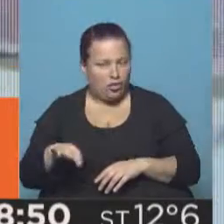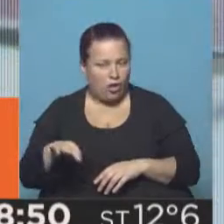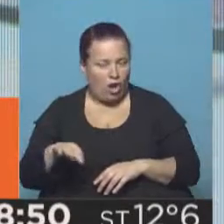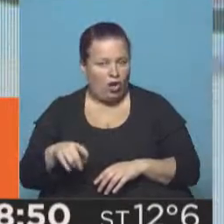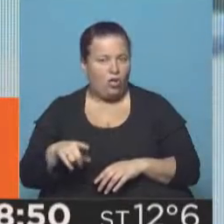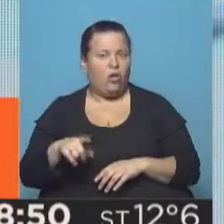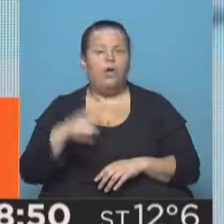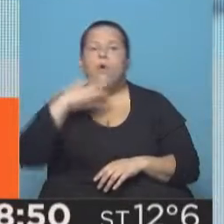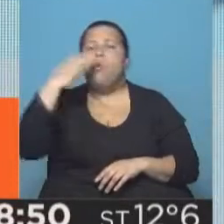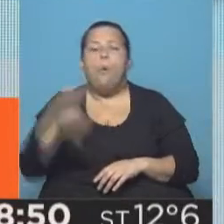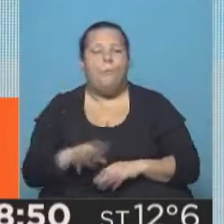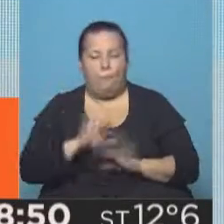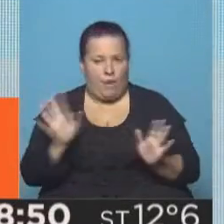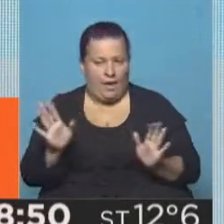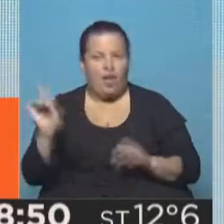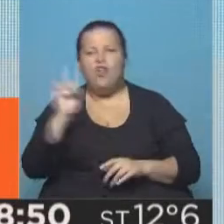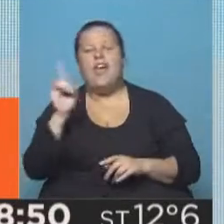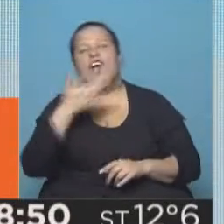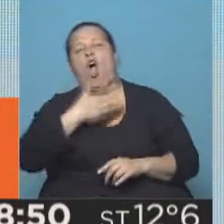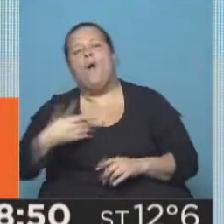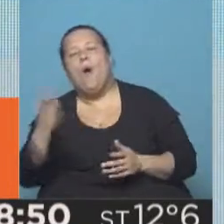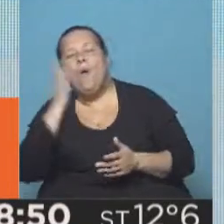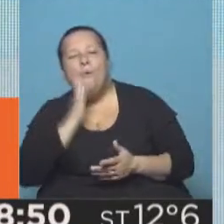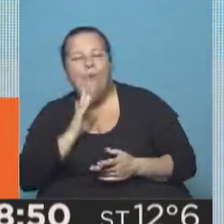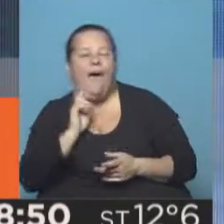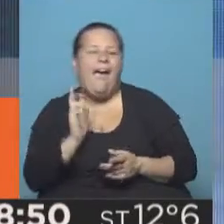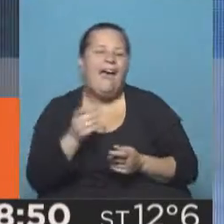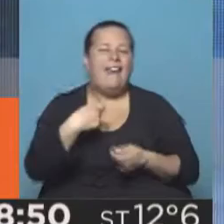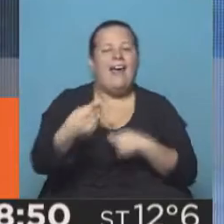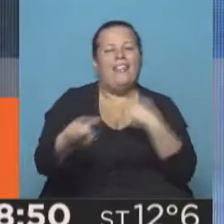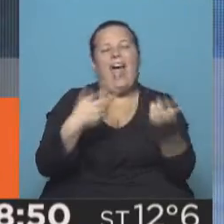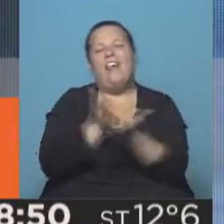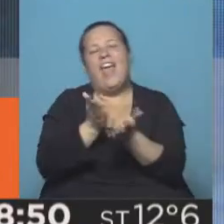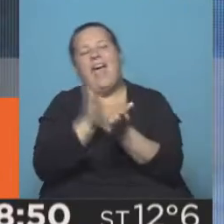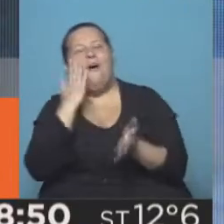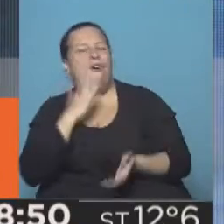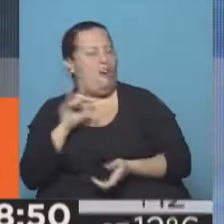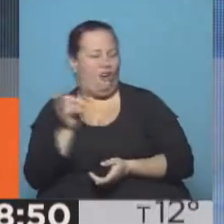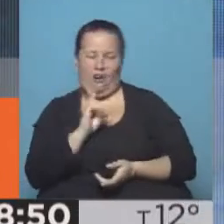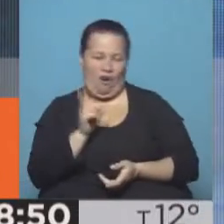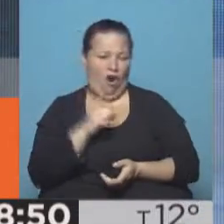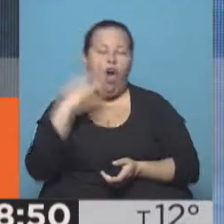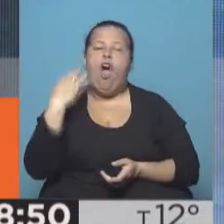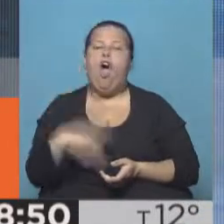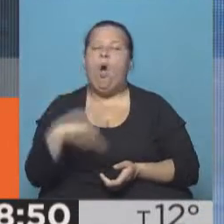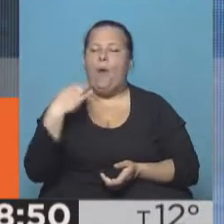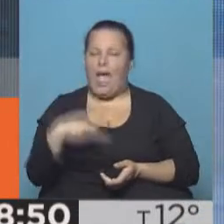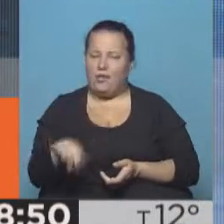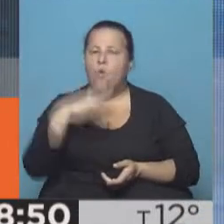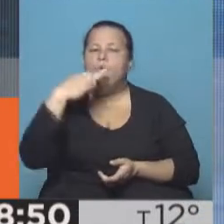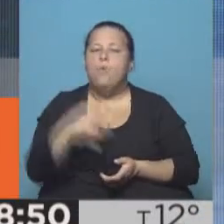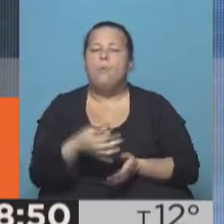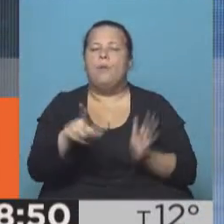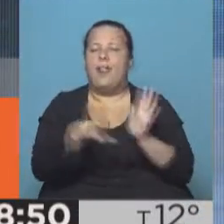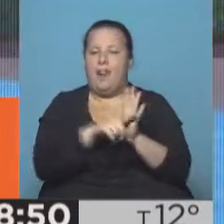a hacer cumplir. Bien. No es el gobernante buenito que tira derechos porque es buenito. No, la obligación es hacer cumplir lo que